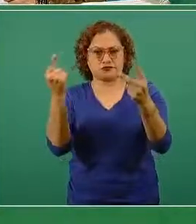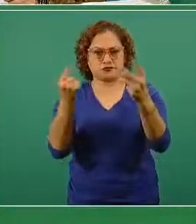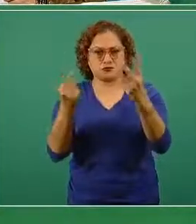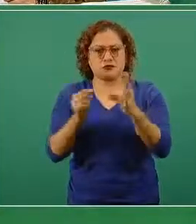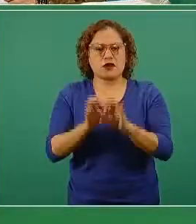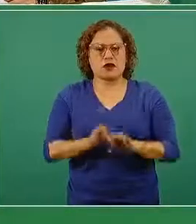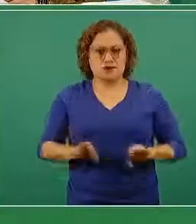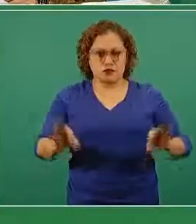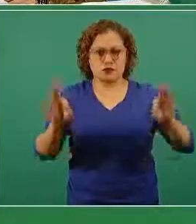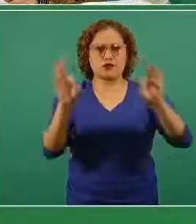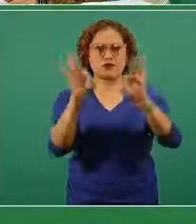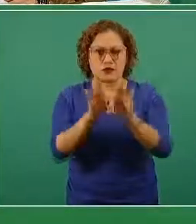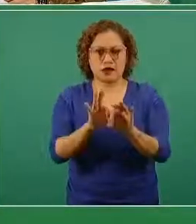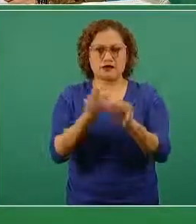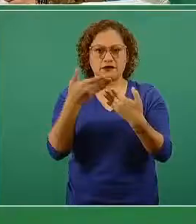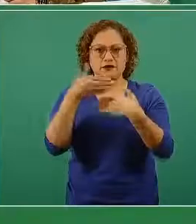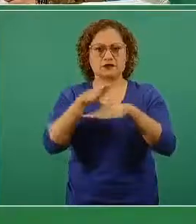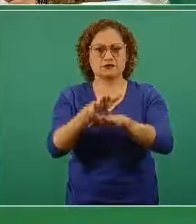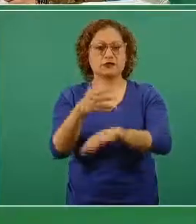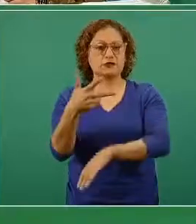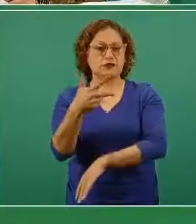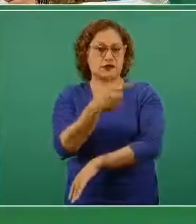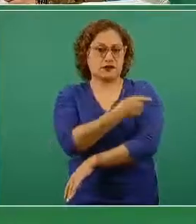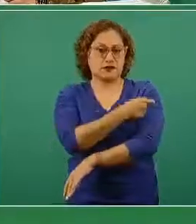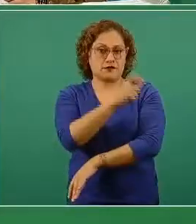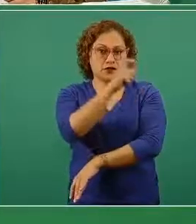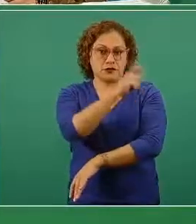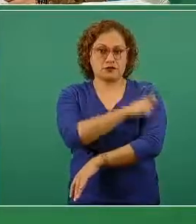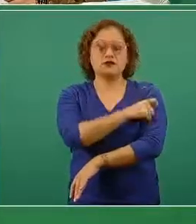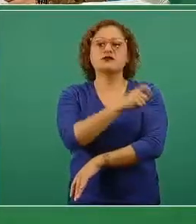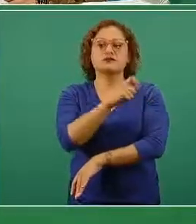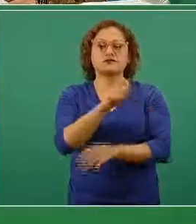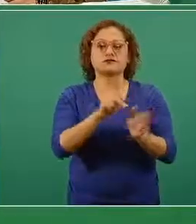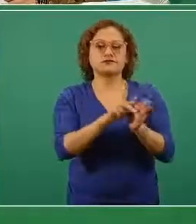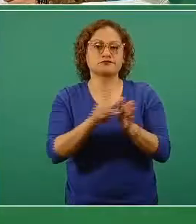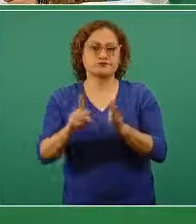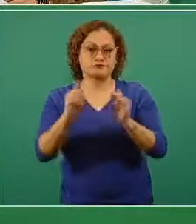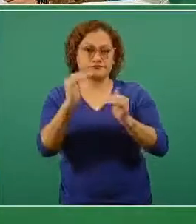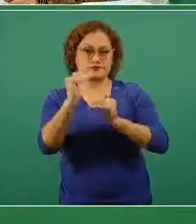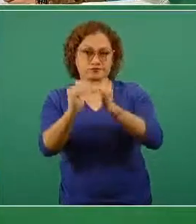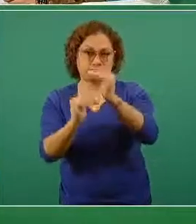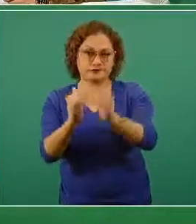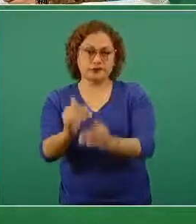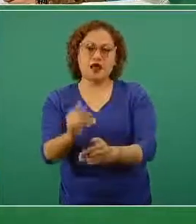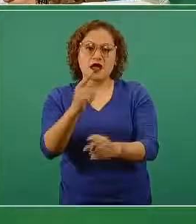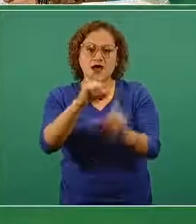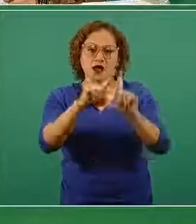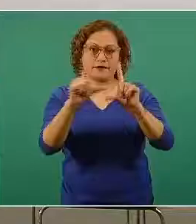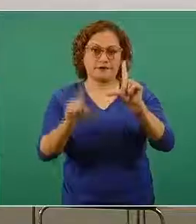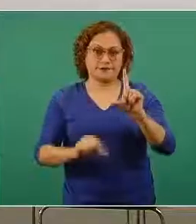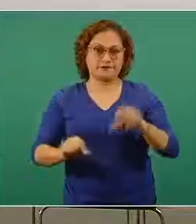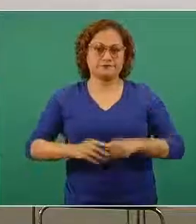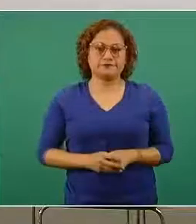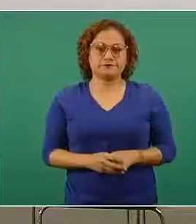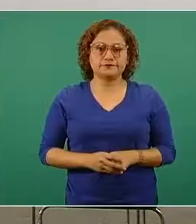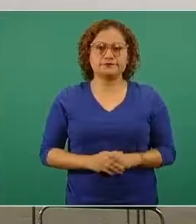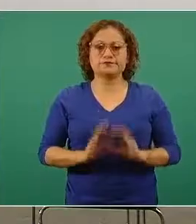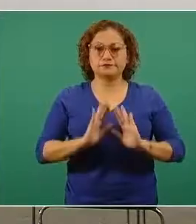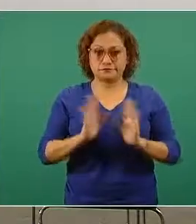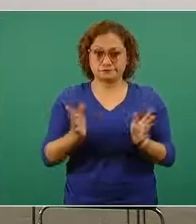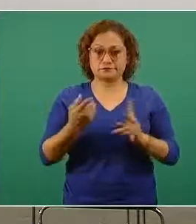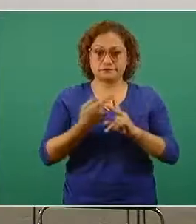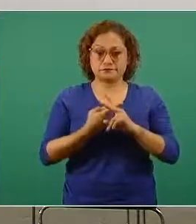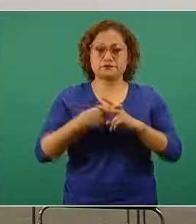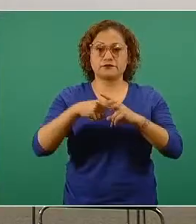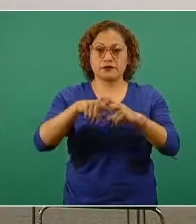el tema de la vacunación y la estrategia en nuestro país. Pues daremos inicio al tema